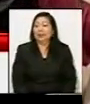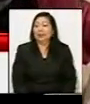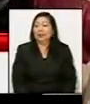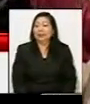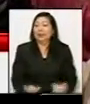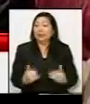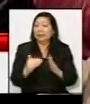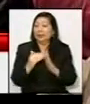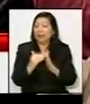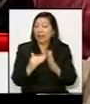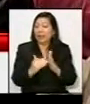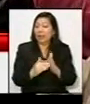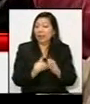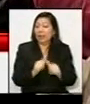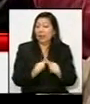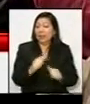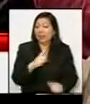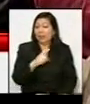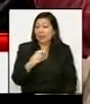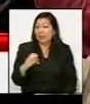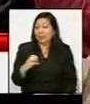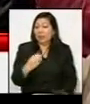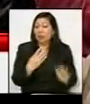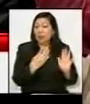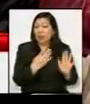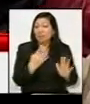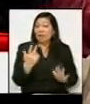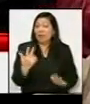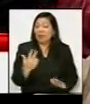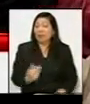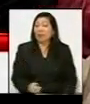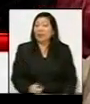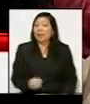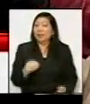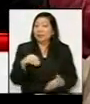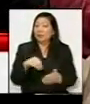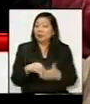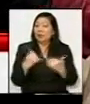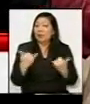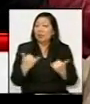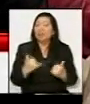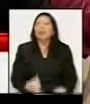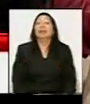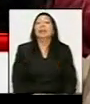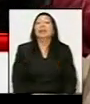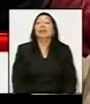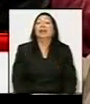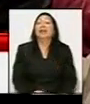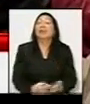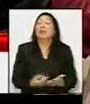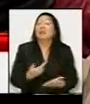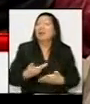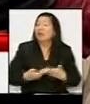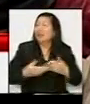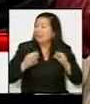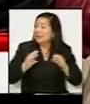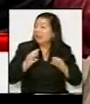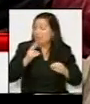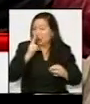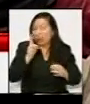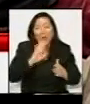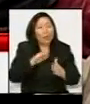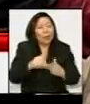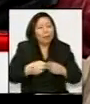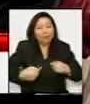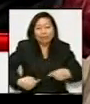este artículo 100 de la constitución del tren del 93 presidenta se puso justamente en función de lo que nos pasa siempre a los peruanos que